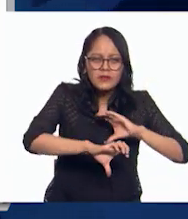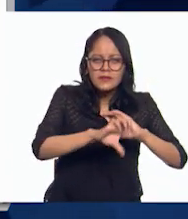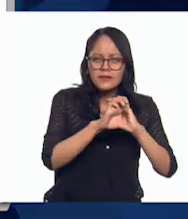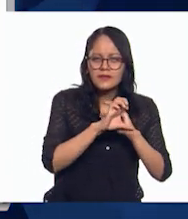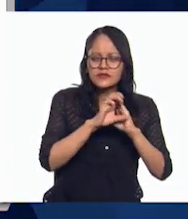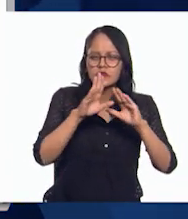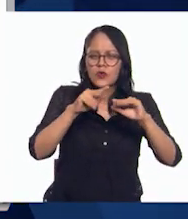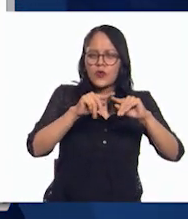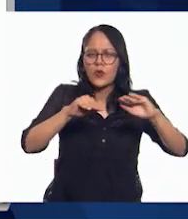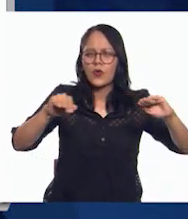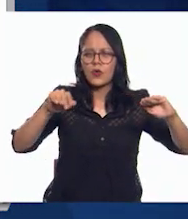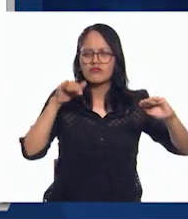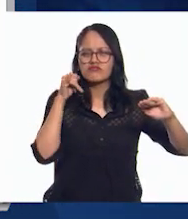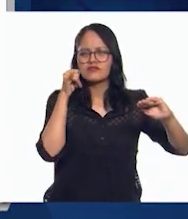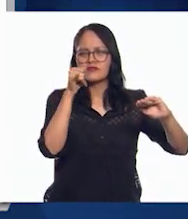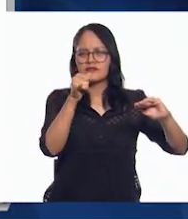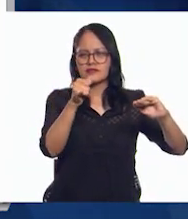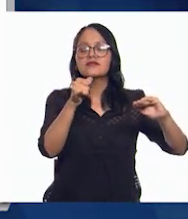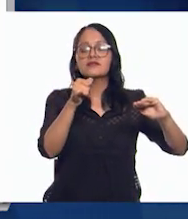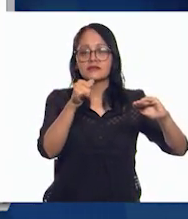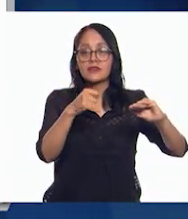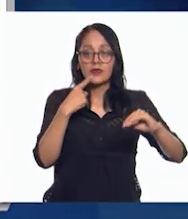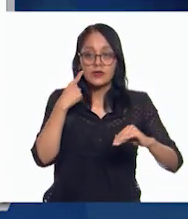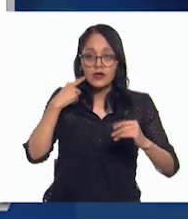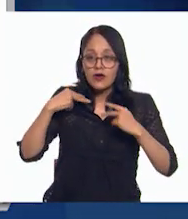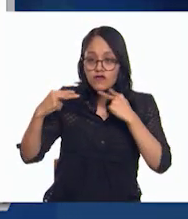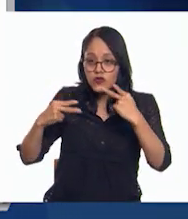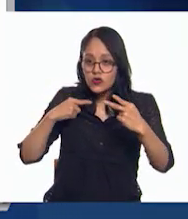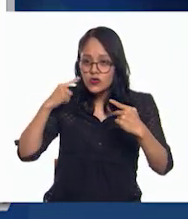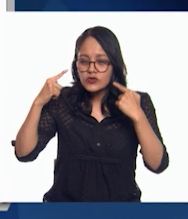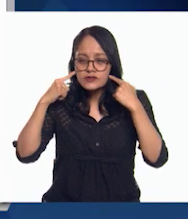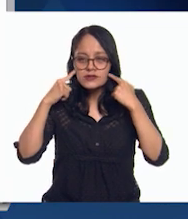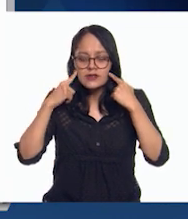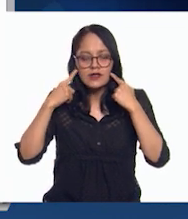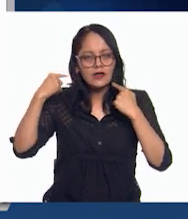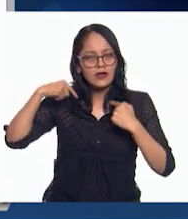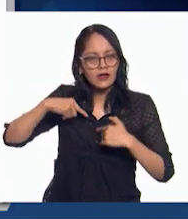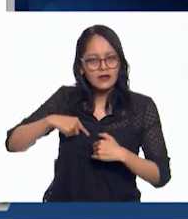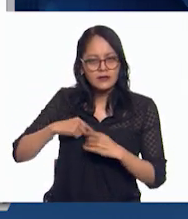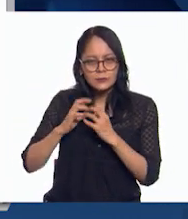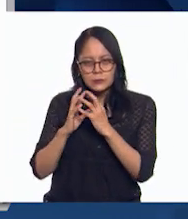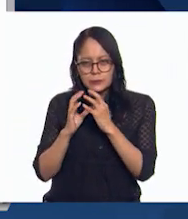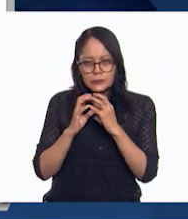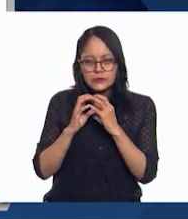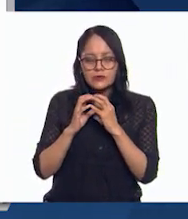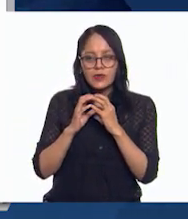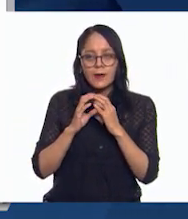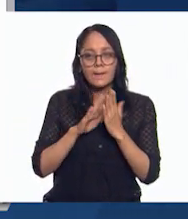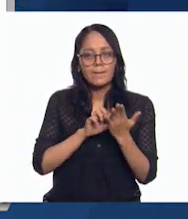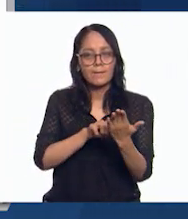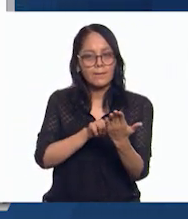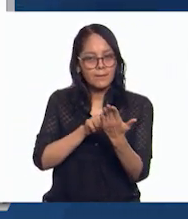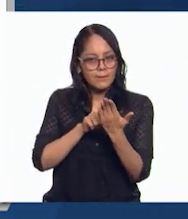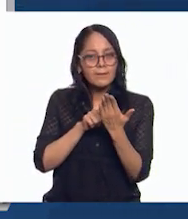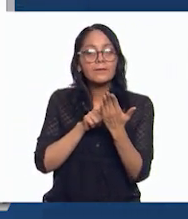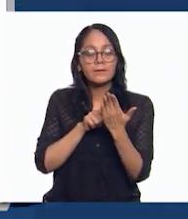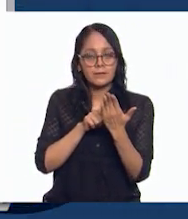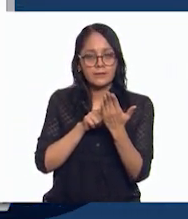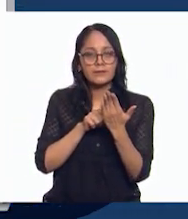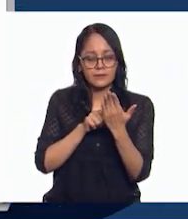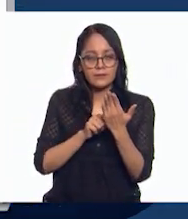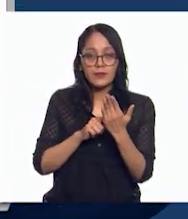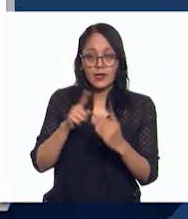dislocado, voces ancestrales bajo la piel, oscuridad y susurro, reflejo y renacimiento. Poesía